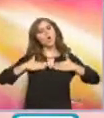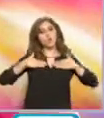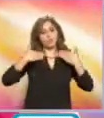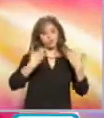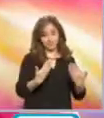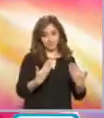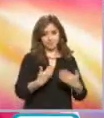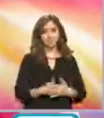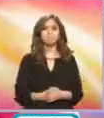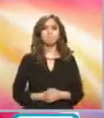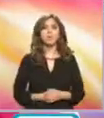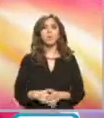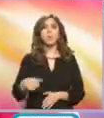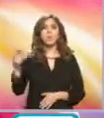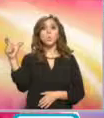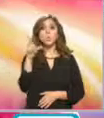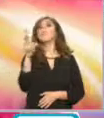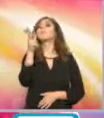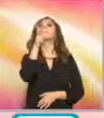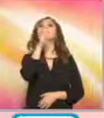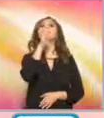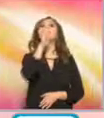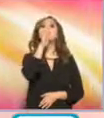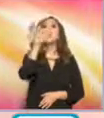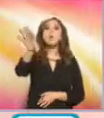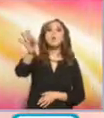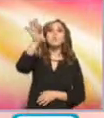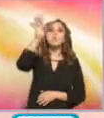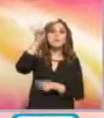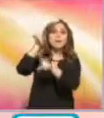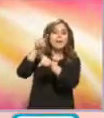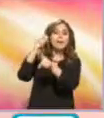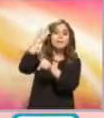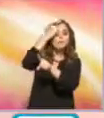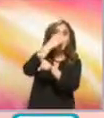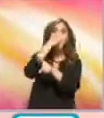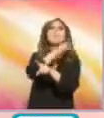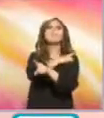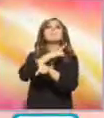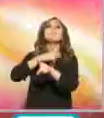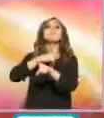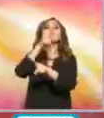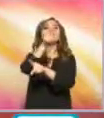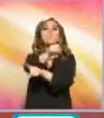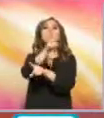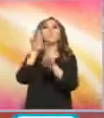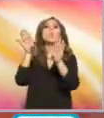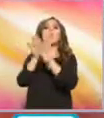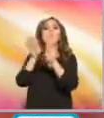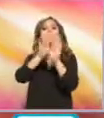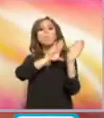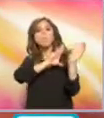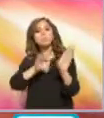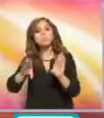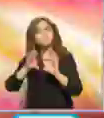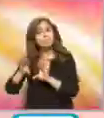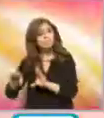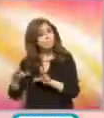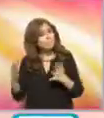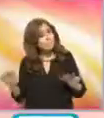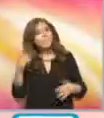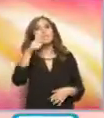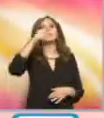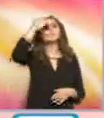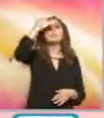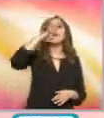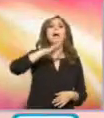institución, confía en ese modelo educativo que elegiste, en ese profesor que te tocó. Sin duda vamos a tener profesores de todos estilos,